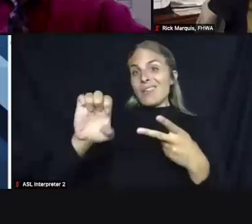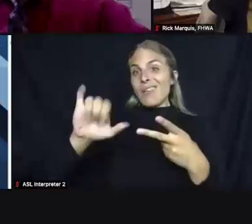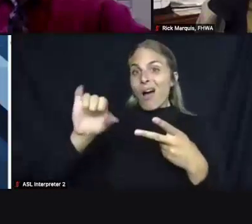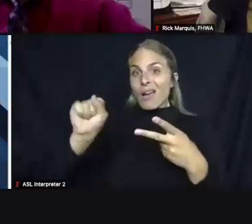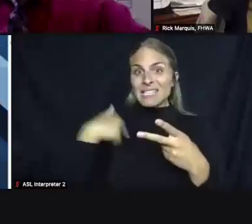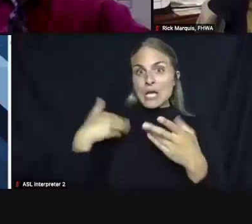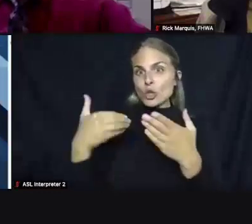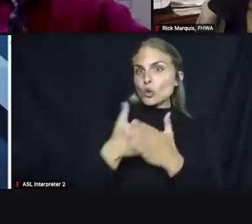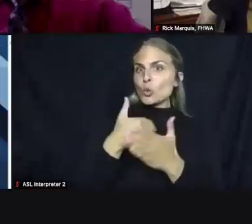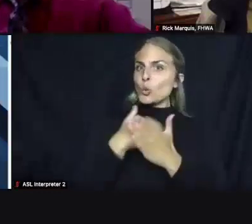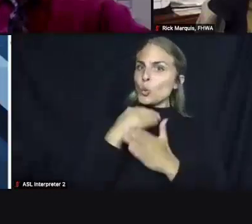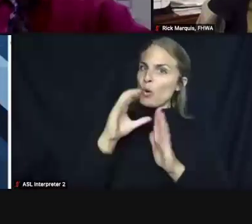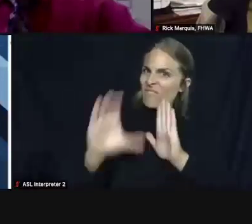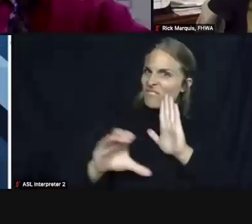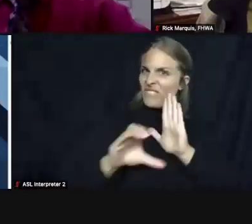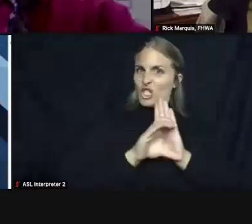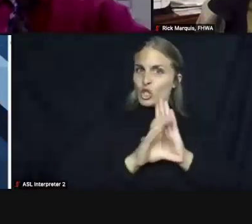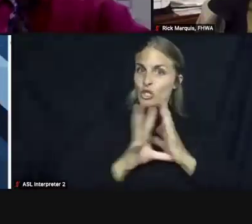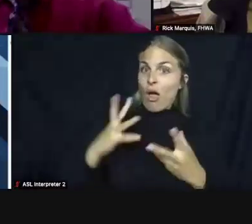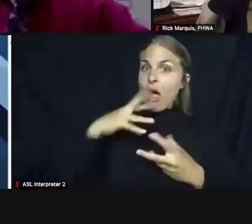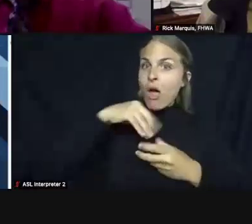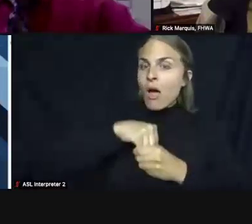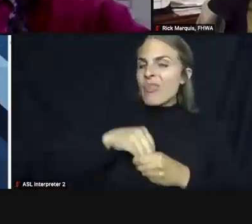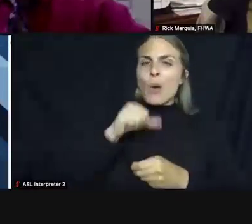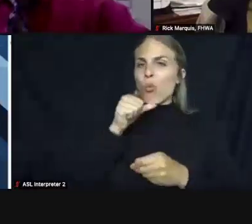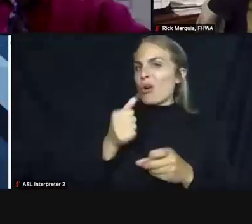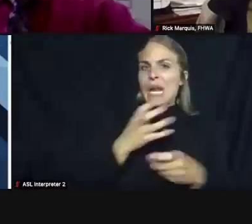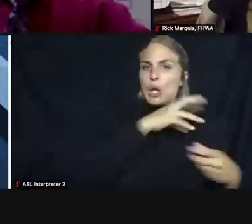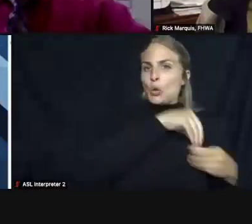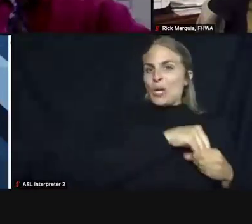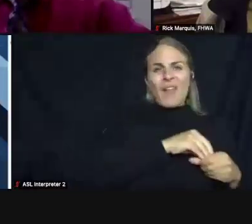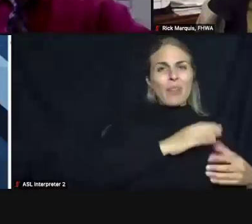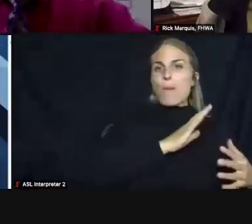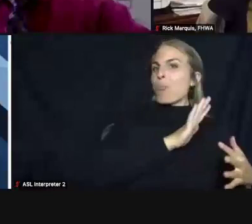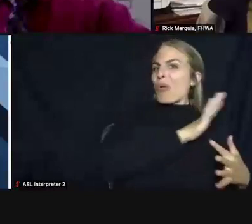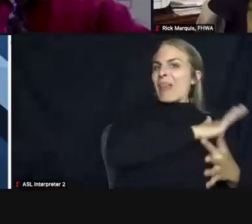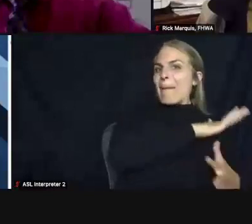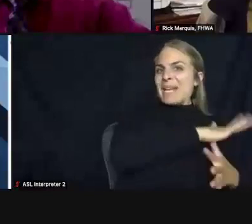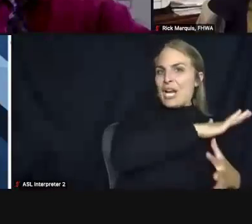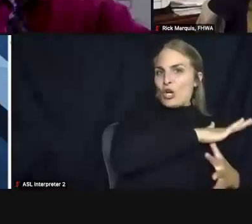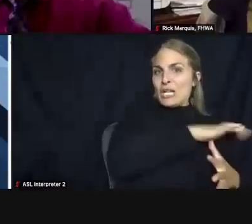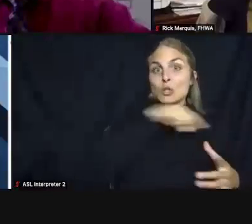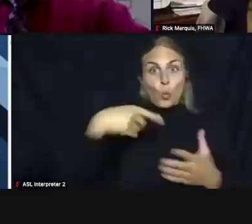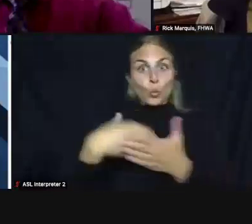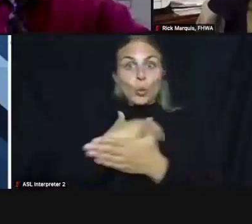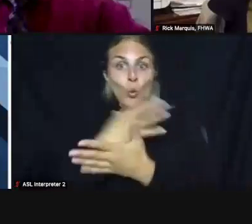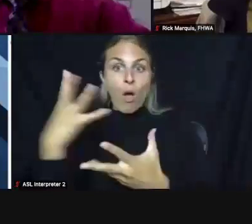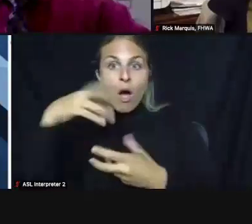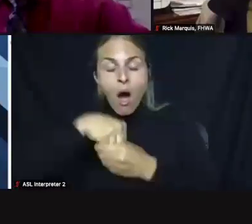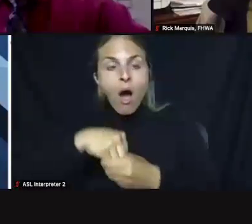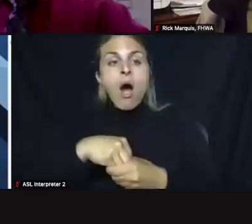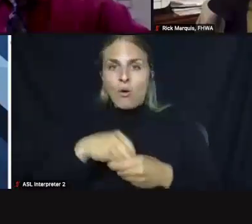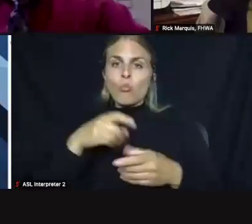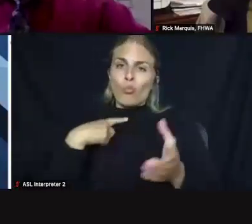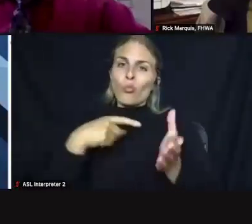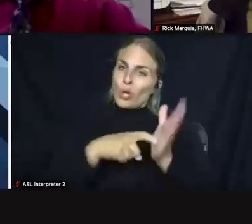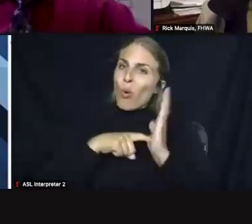el DEIS tiene nuevas características que no estaban incluidas en el DEIS